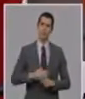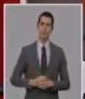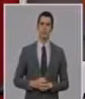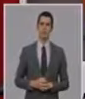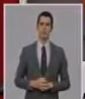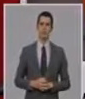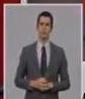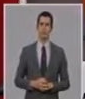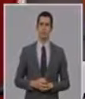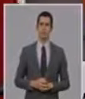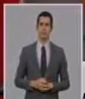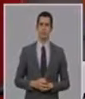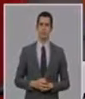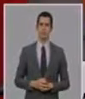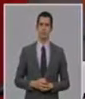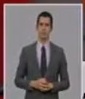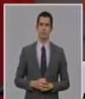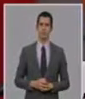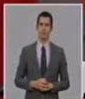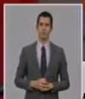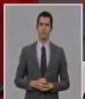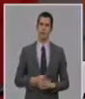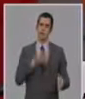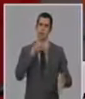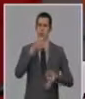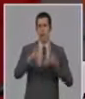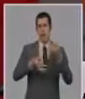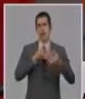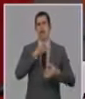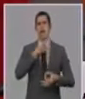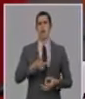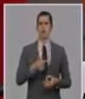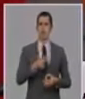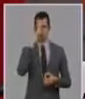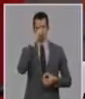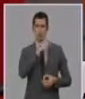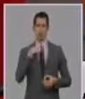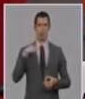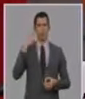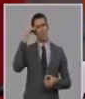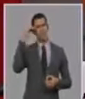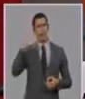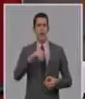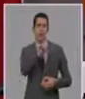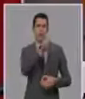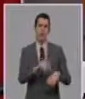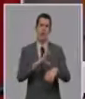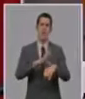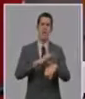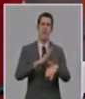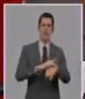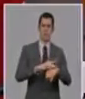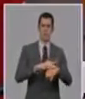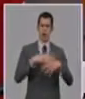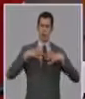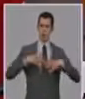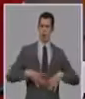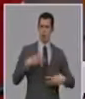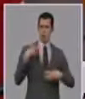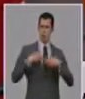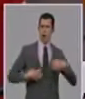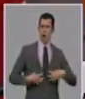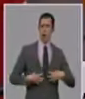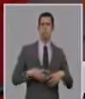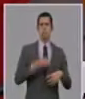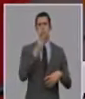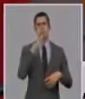enfermos. Si usted habla de lo clínico, allí están estudios que intervienen. Si hablan de los temas psicológicos, ahí hay estudios que nos